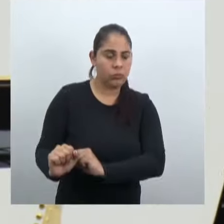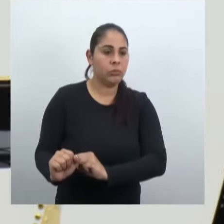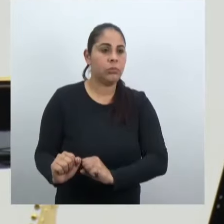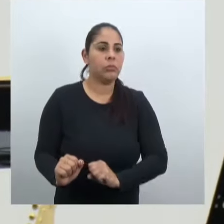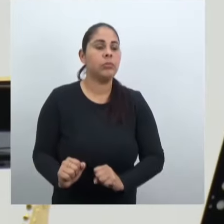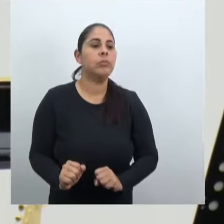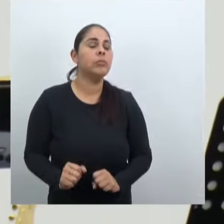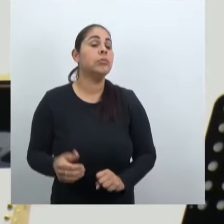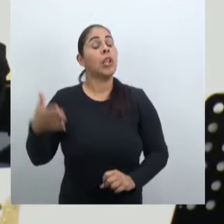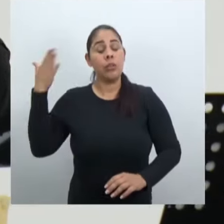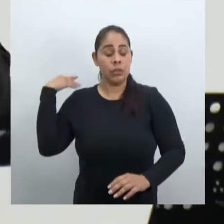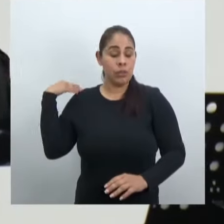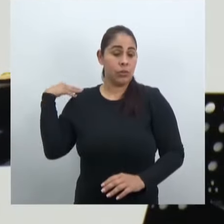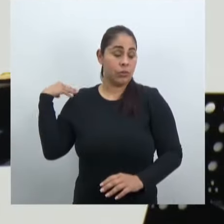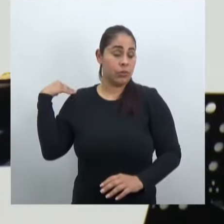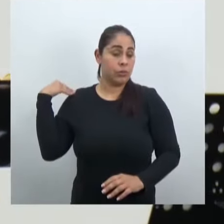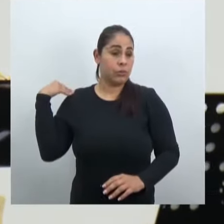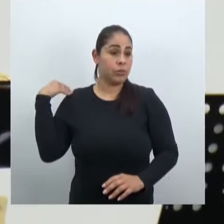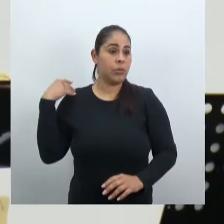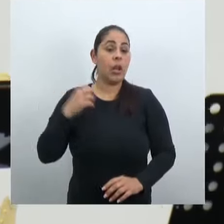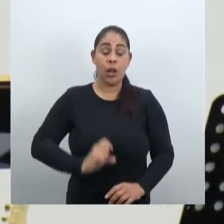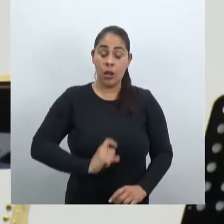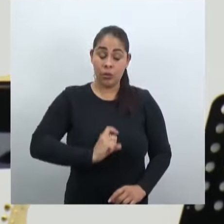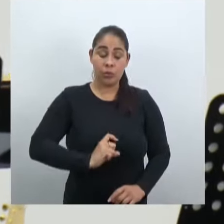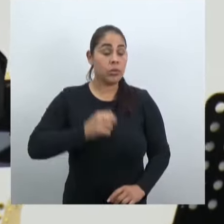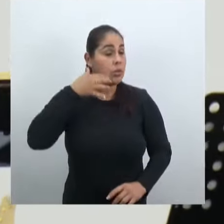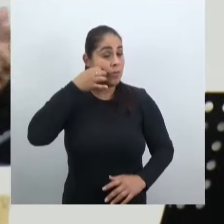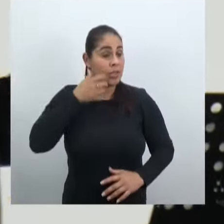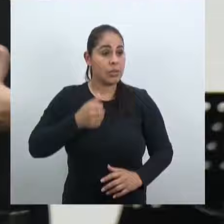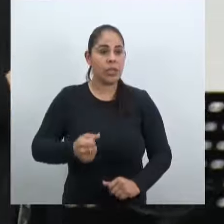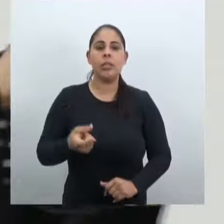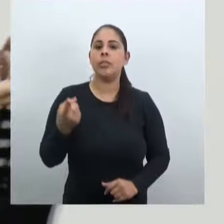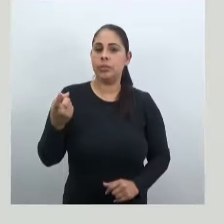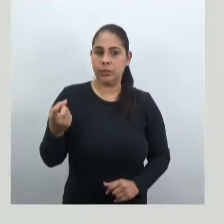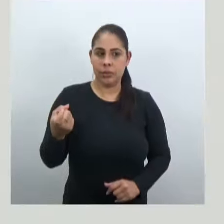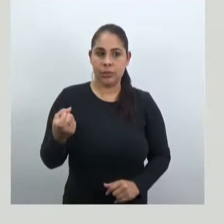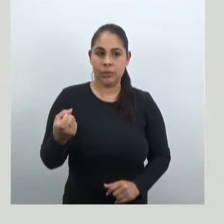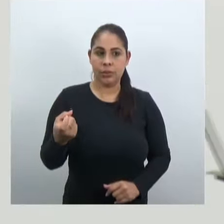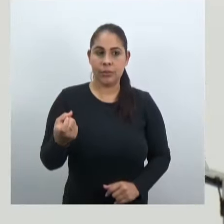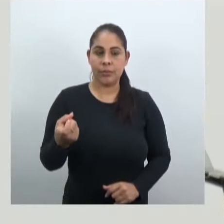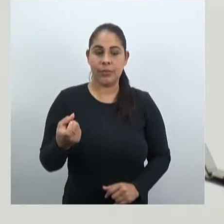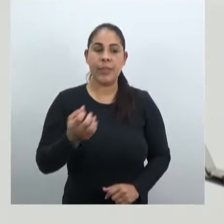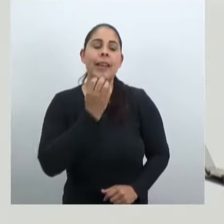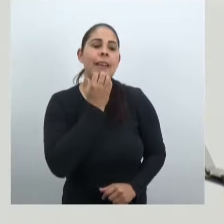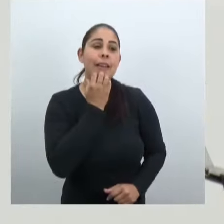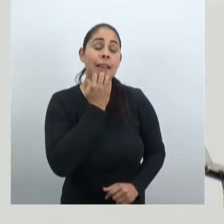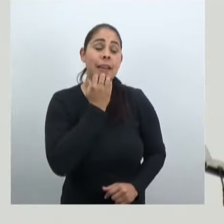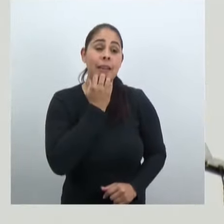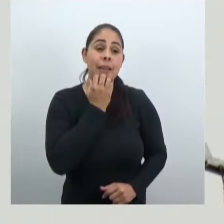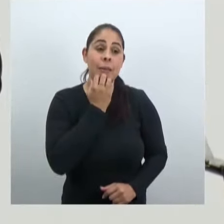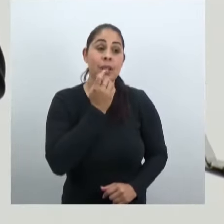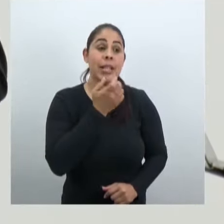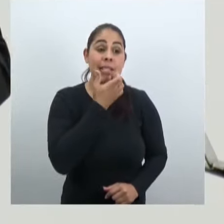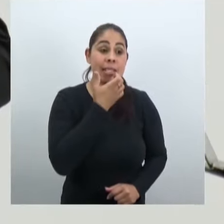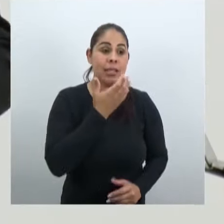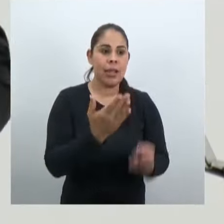que tú necesitas autoestima sana. Y cuando vayas al trabajo, no, cuando vayas a una entrevista, no entres así a la puerta.